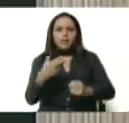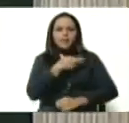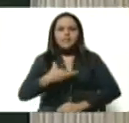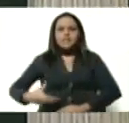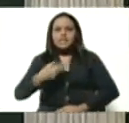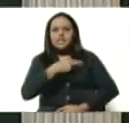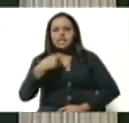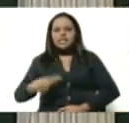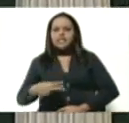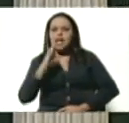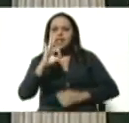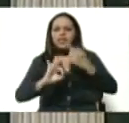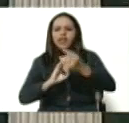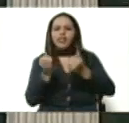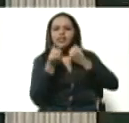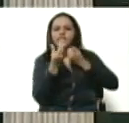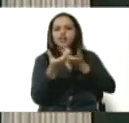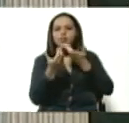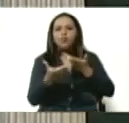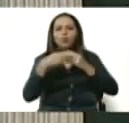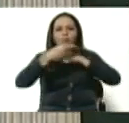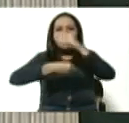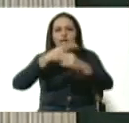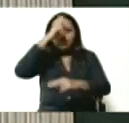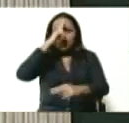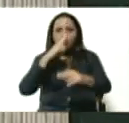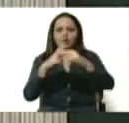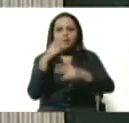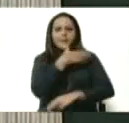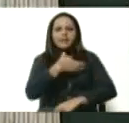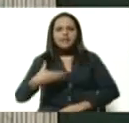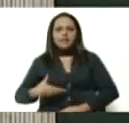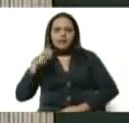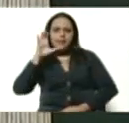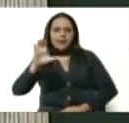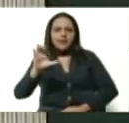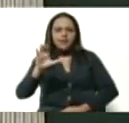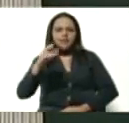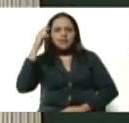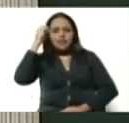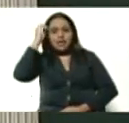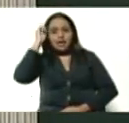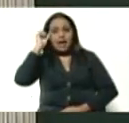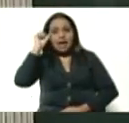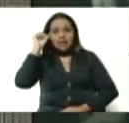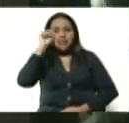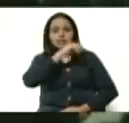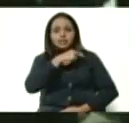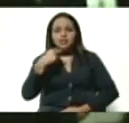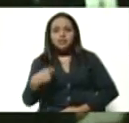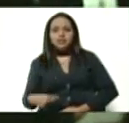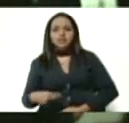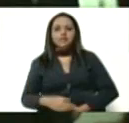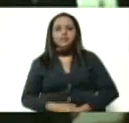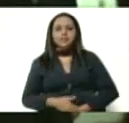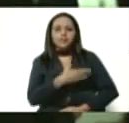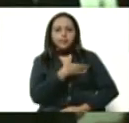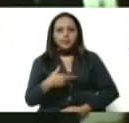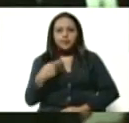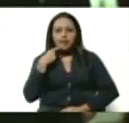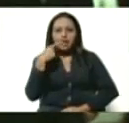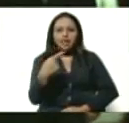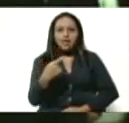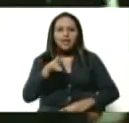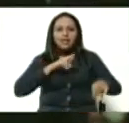obra literaria para rendir honor al presidente del gigante asiático. Podemos decir como contexto que a pesar que